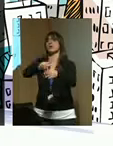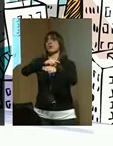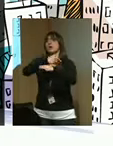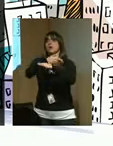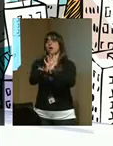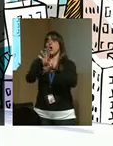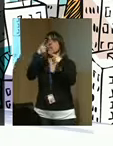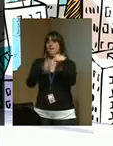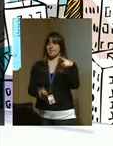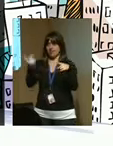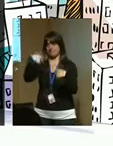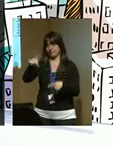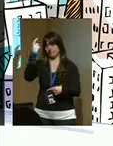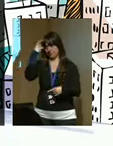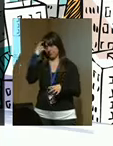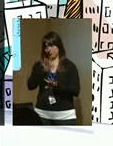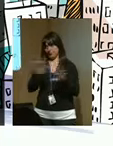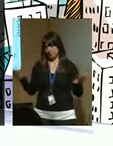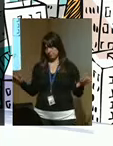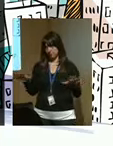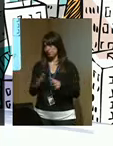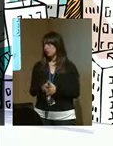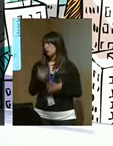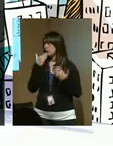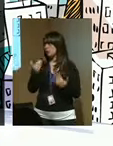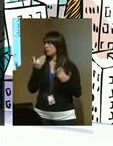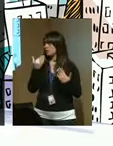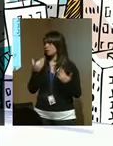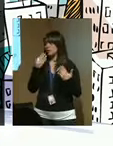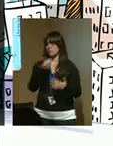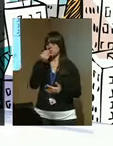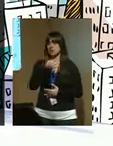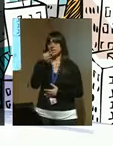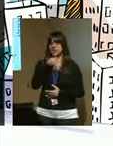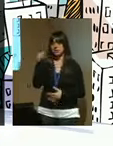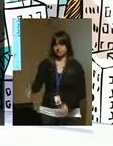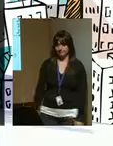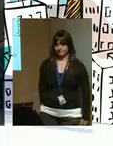Por lo tanto, que lo tengáis en cuenta aquellos que asistáis a la misma. Muchas gracias y buenas tardes.